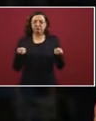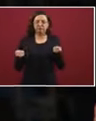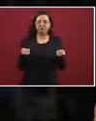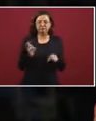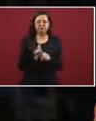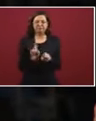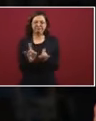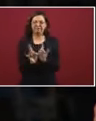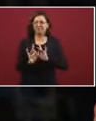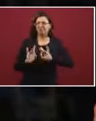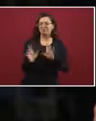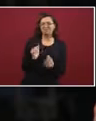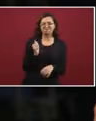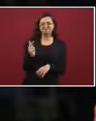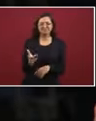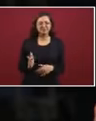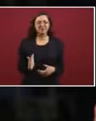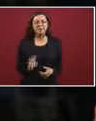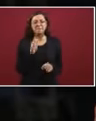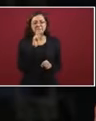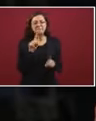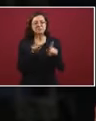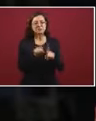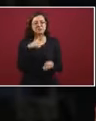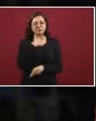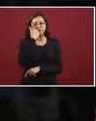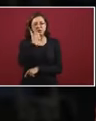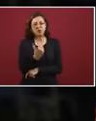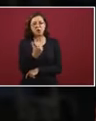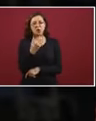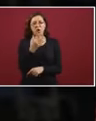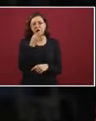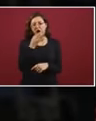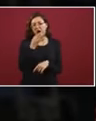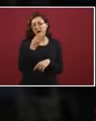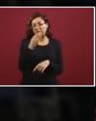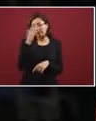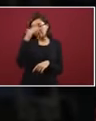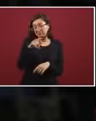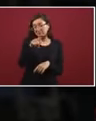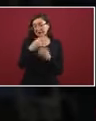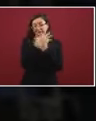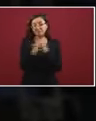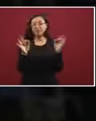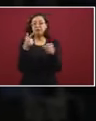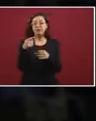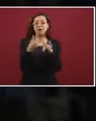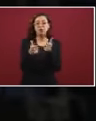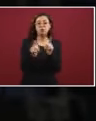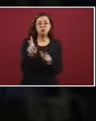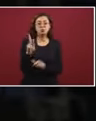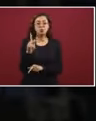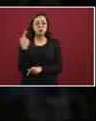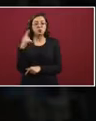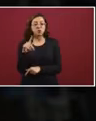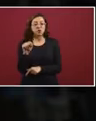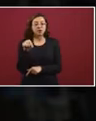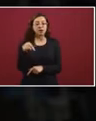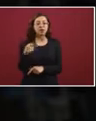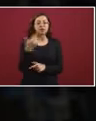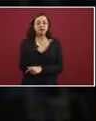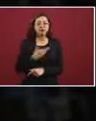frente a estos escenarios. Y también quisiera, si pudieran pronunciarse sobre la reunión del Grupo de Puebla, que fue